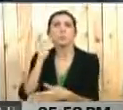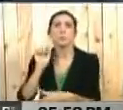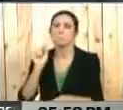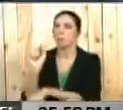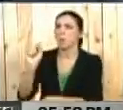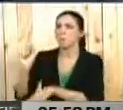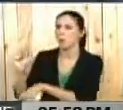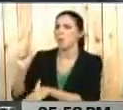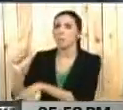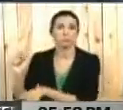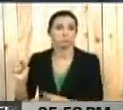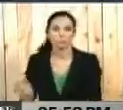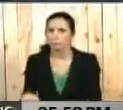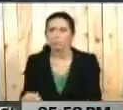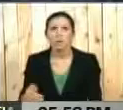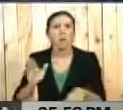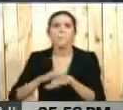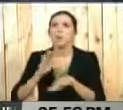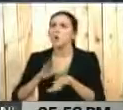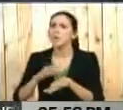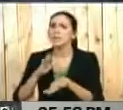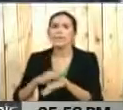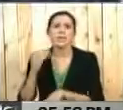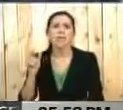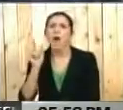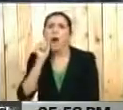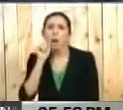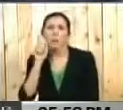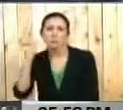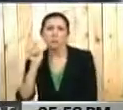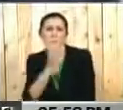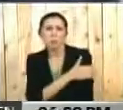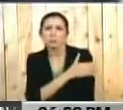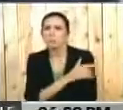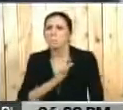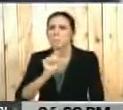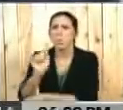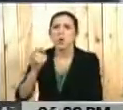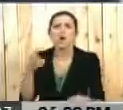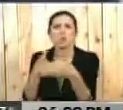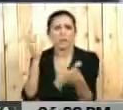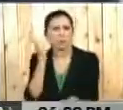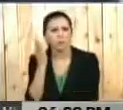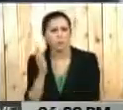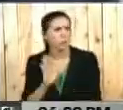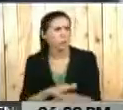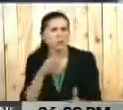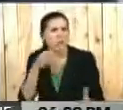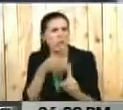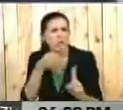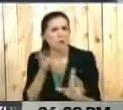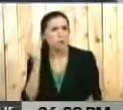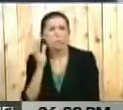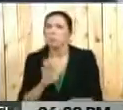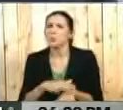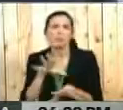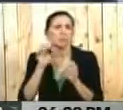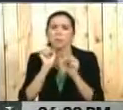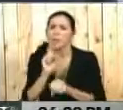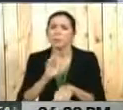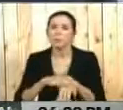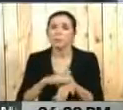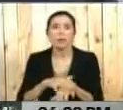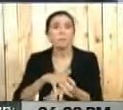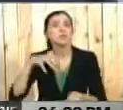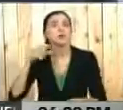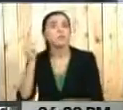logro captar por qué ese ataque virulento a estas damas, que la mayoría o la totalidad de ellas, podríamos